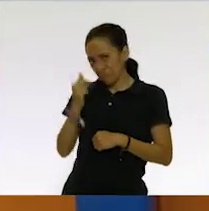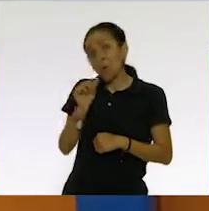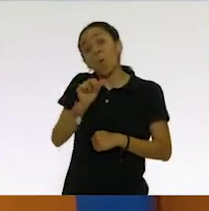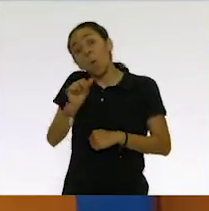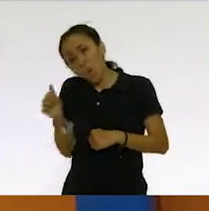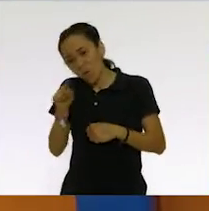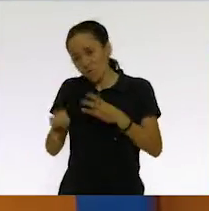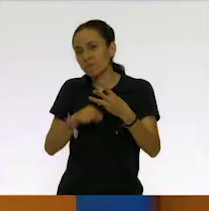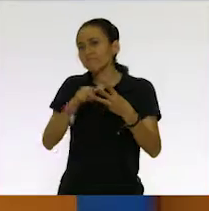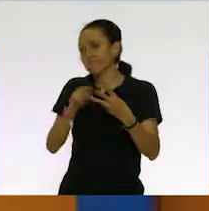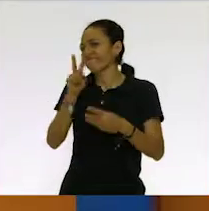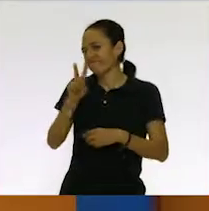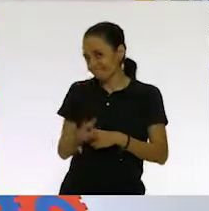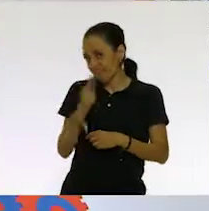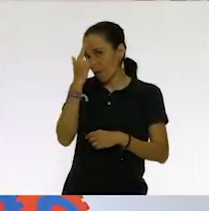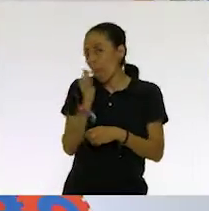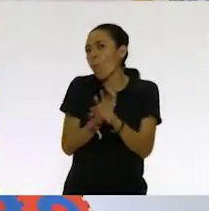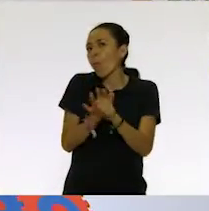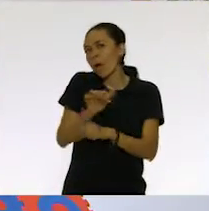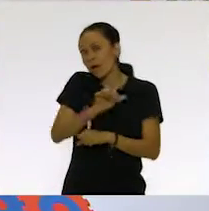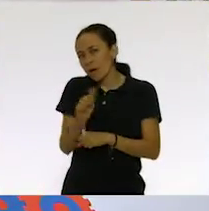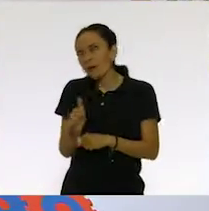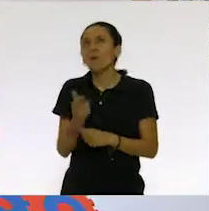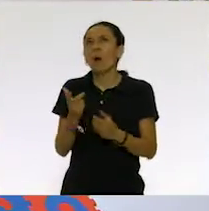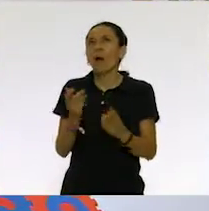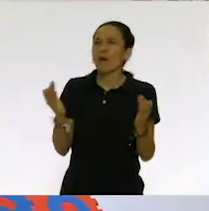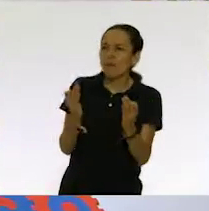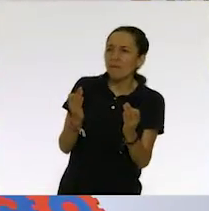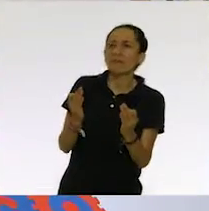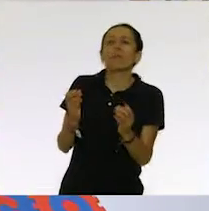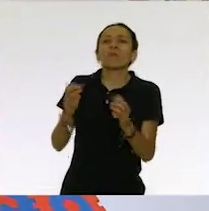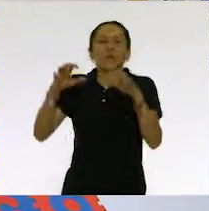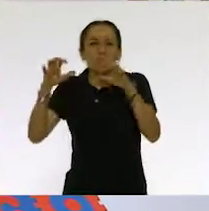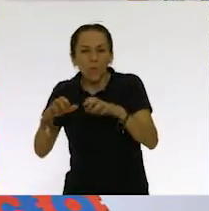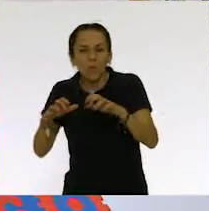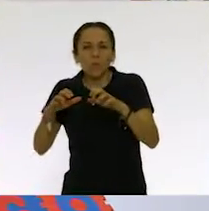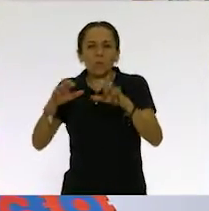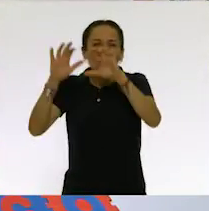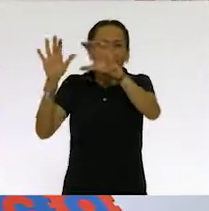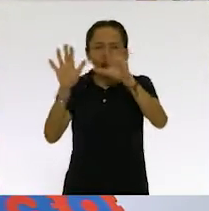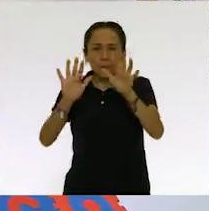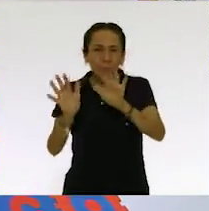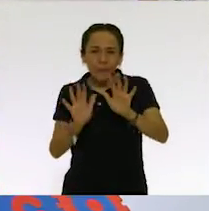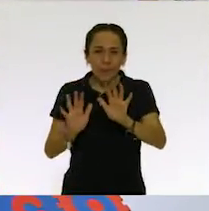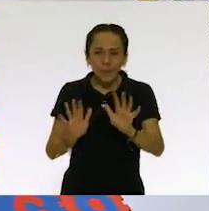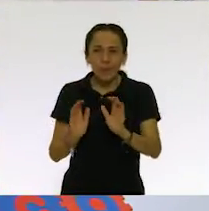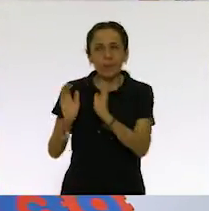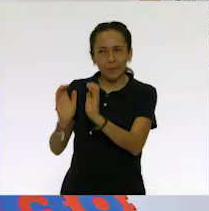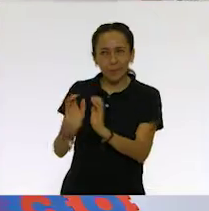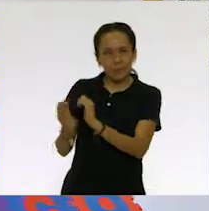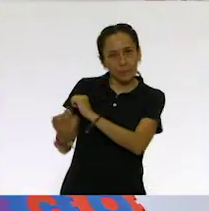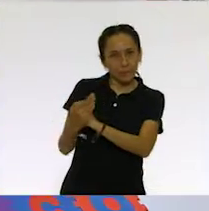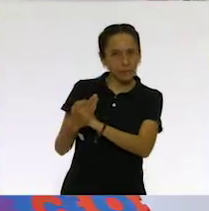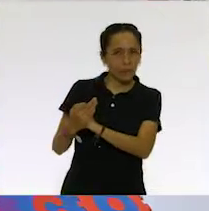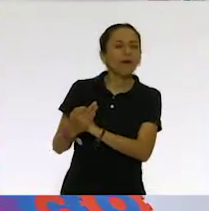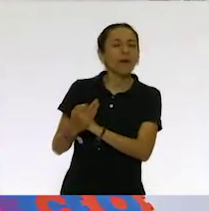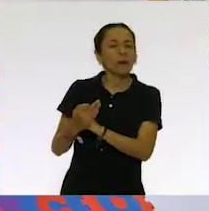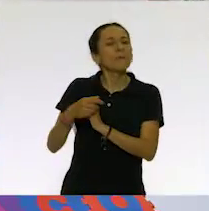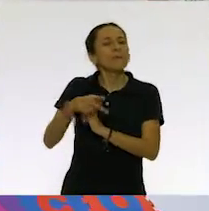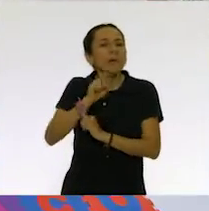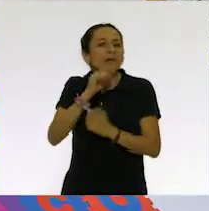resguardarse del frío, de la lluvia, de la nieve, ajá. Puede ser también que los osos y otras